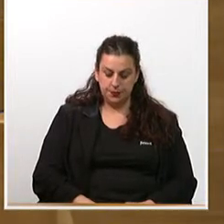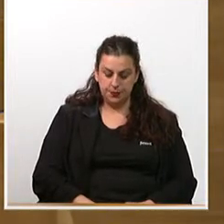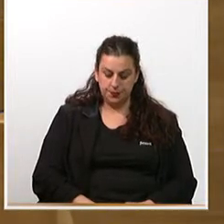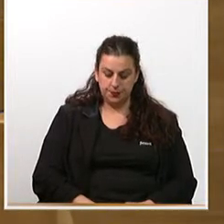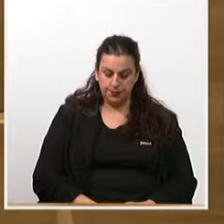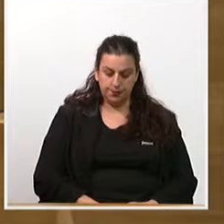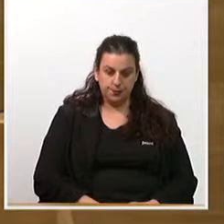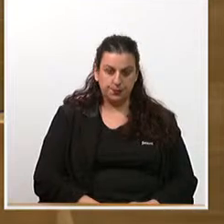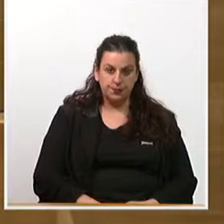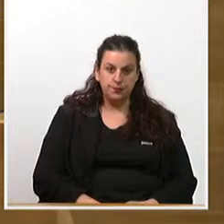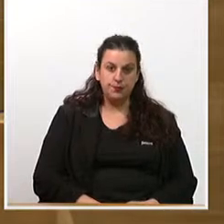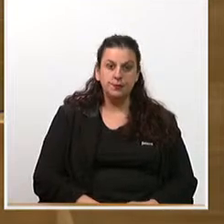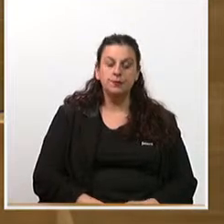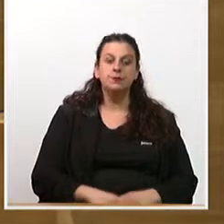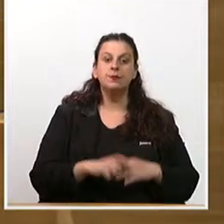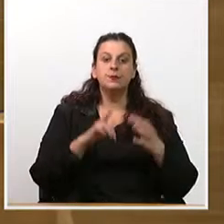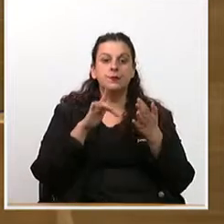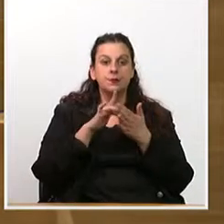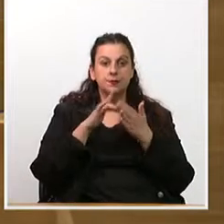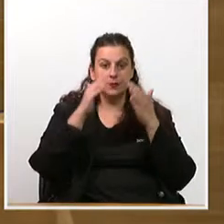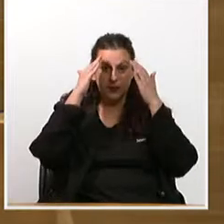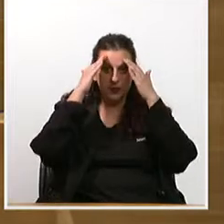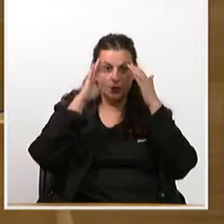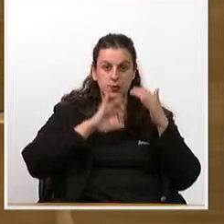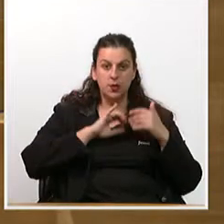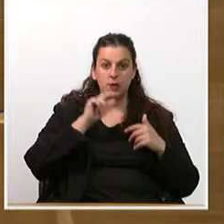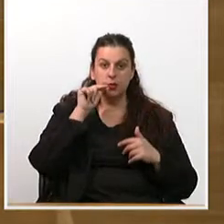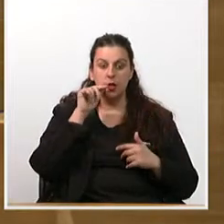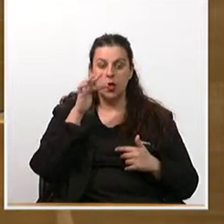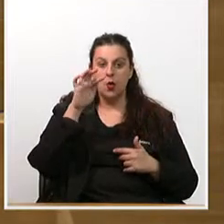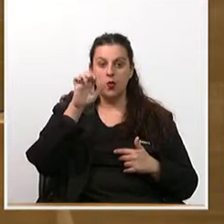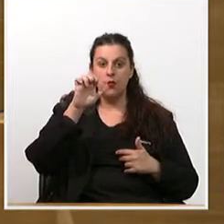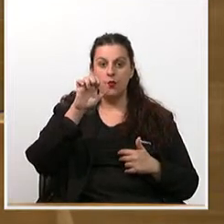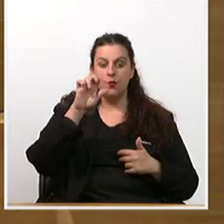gracias tiene la palabra el ilustre diputado Gerard